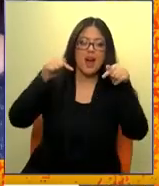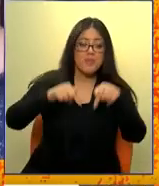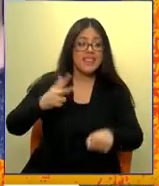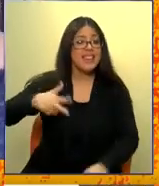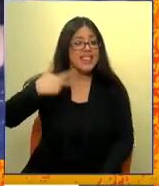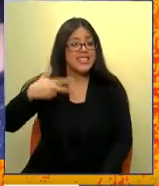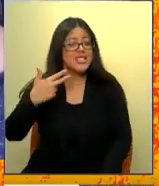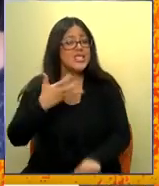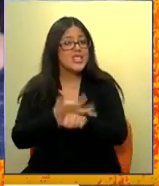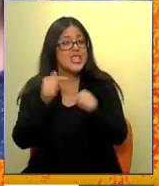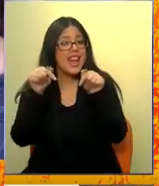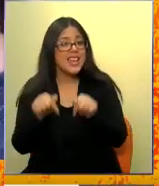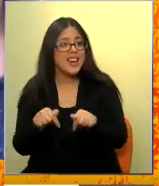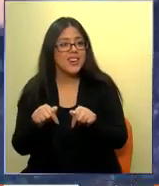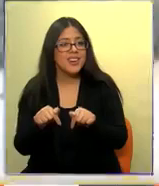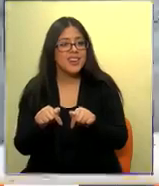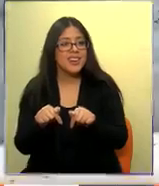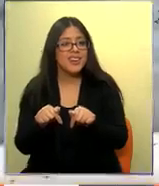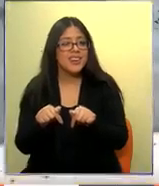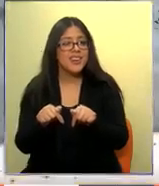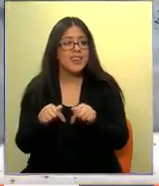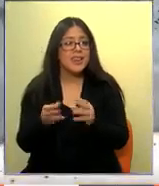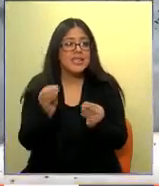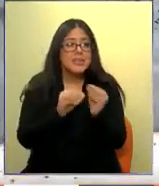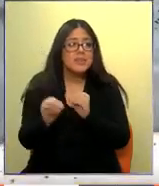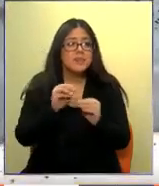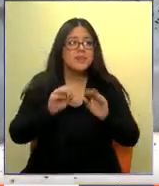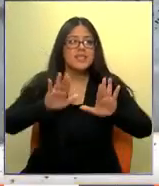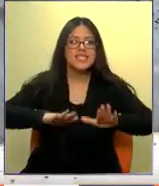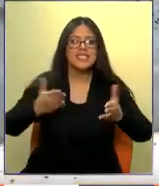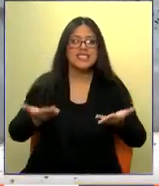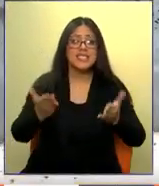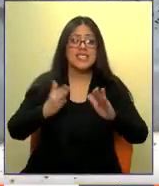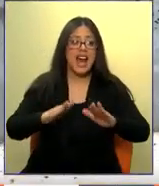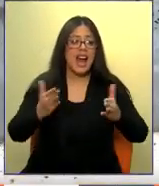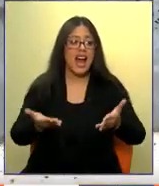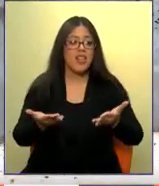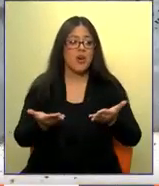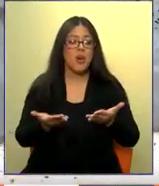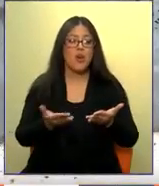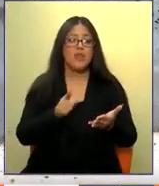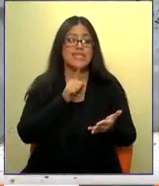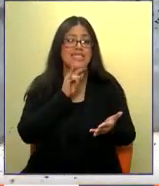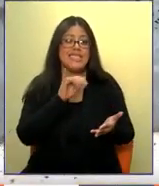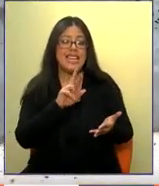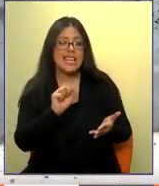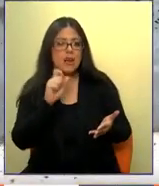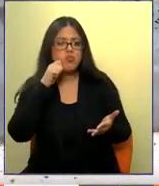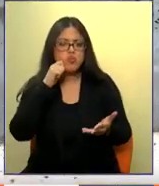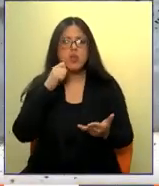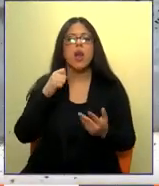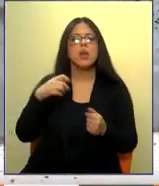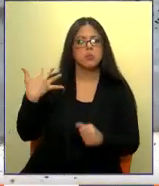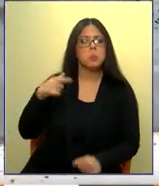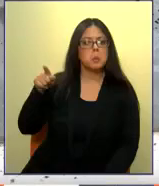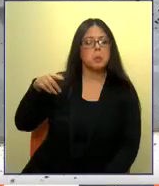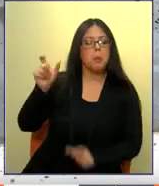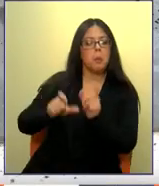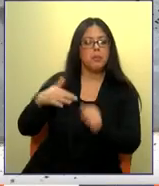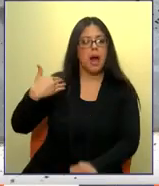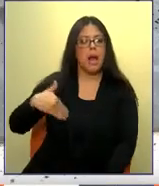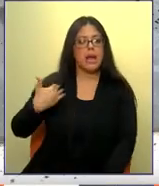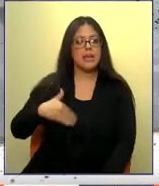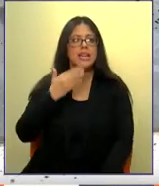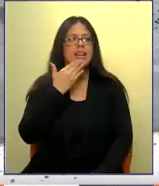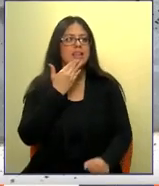¿Qué tenemos para la preparación? Una asado de tira que les gusta mucho al argentino, que es clásico de ellos. Vamos a preparar a la parrilla y además vamos a